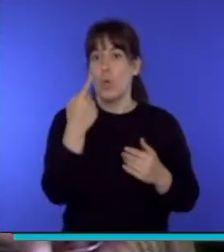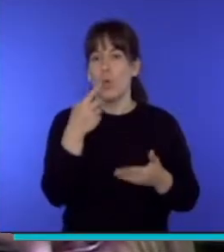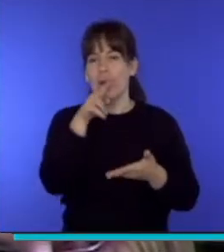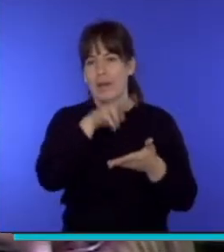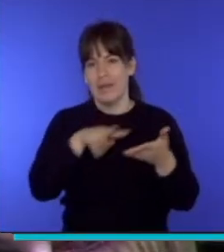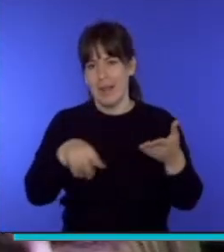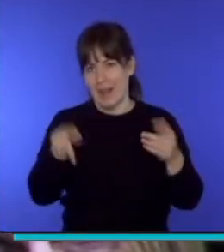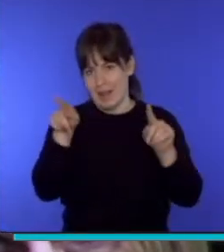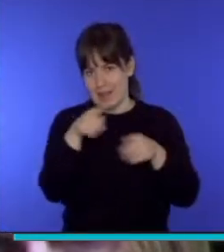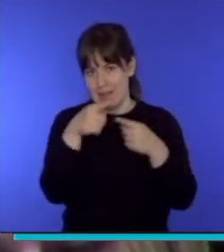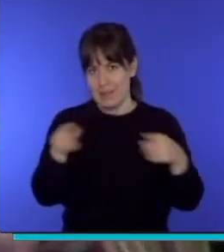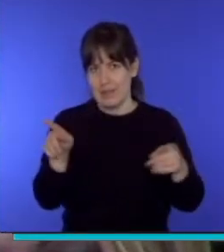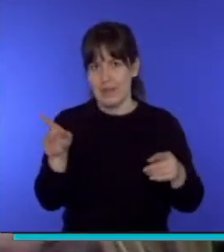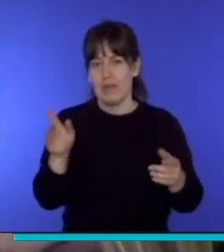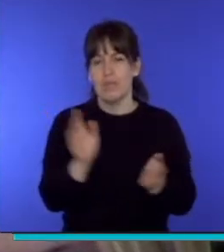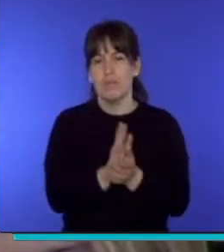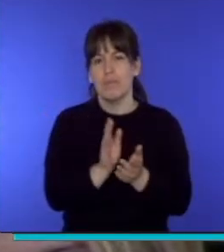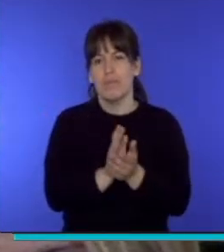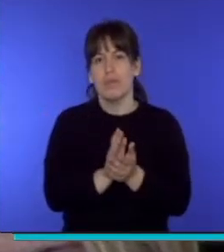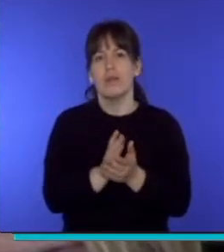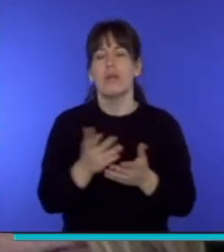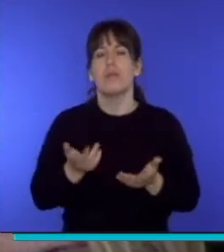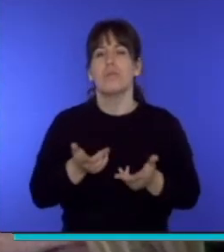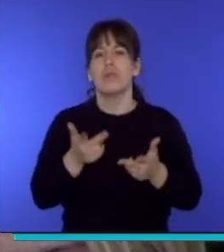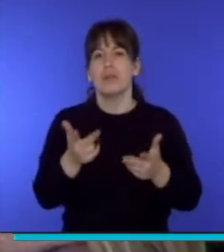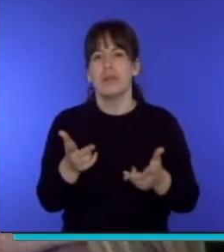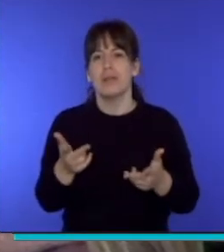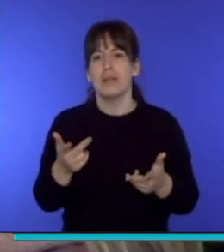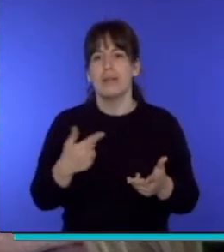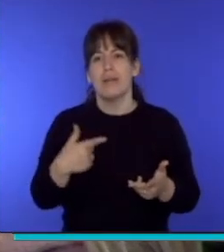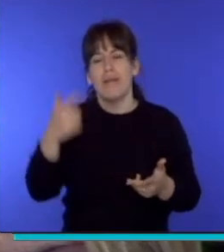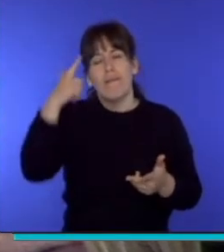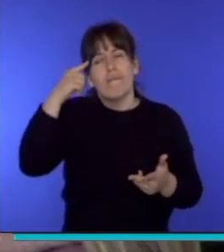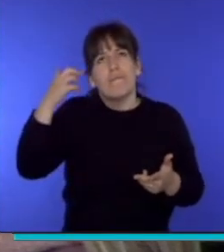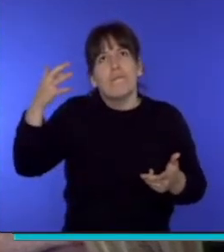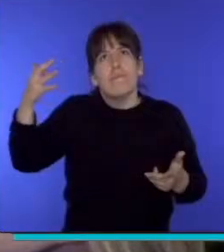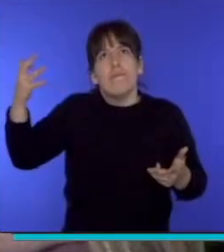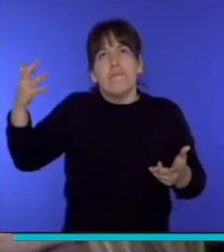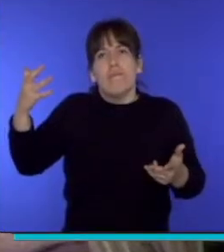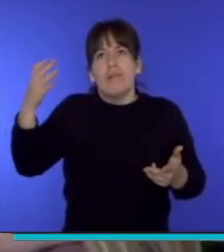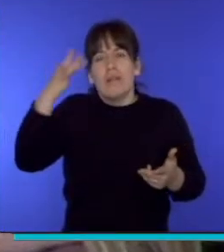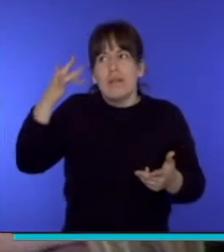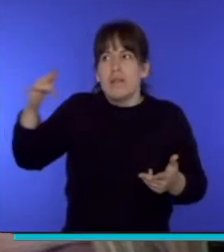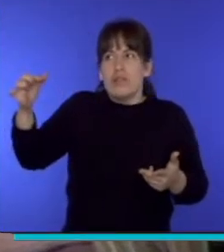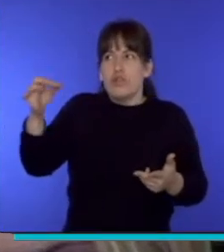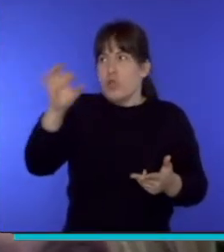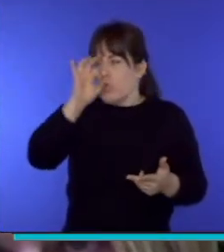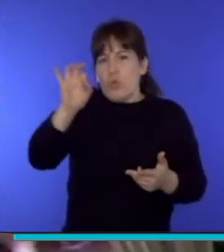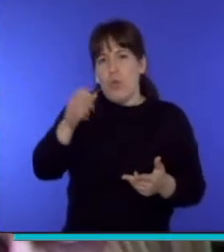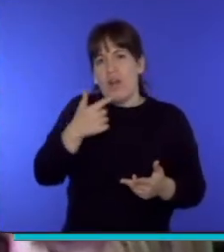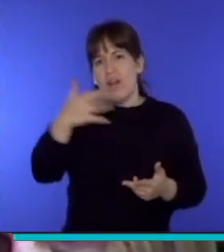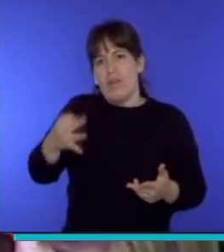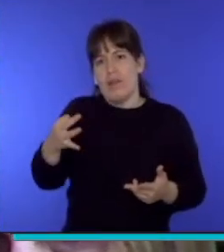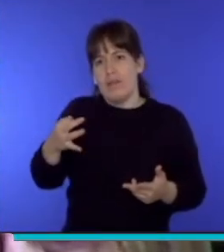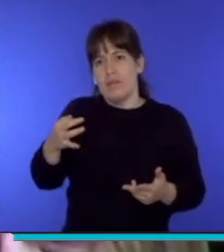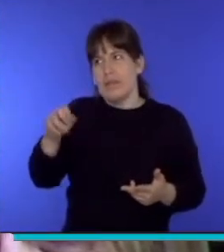gusta, con la frente marchita, dice: no hay nostalgia peor que añorar lo que nunca jamás sucedió.